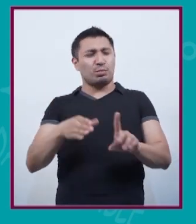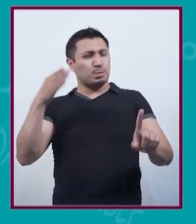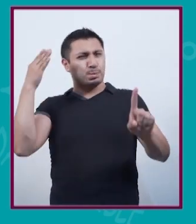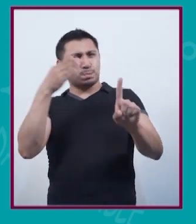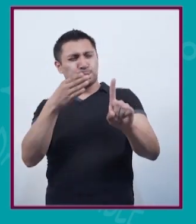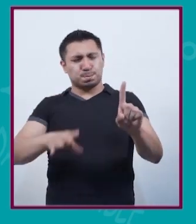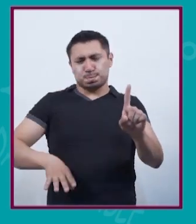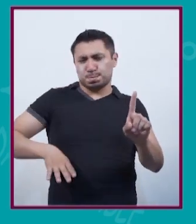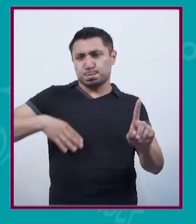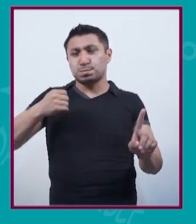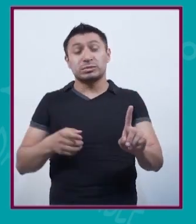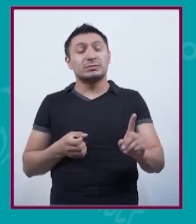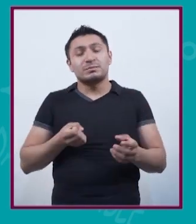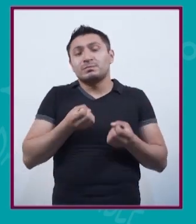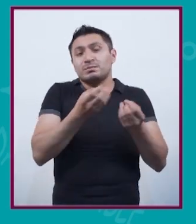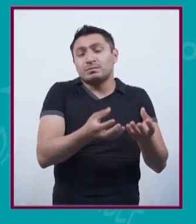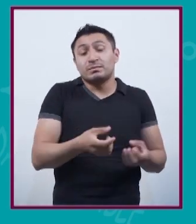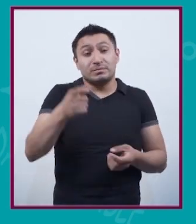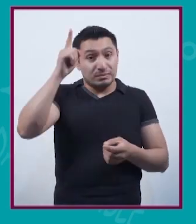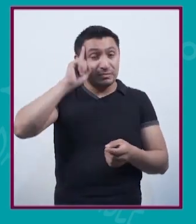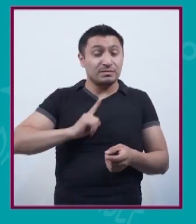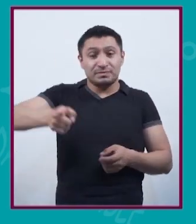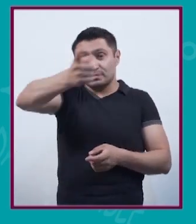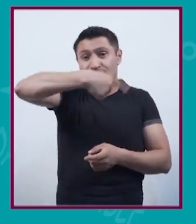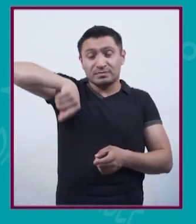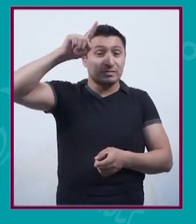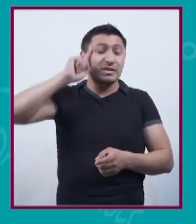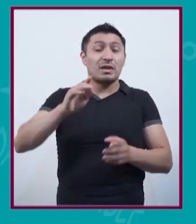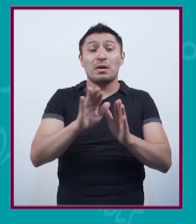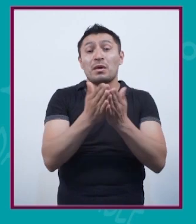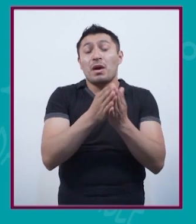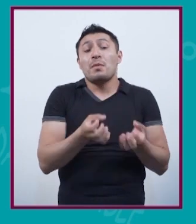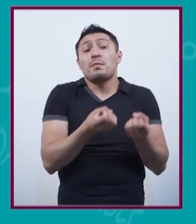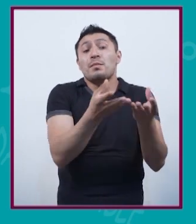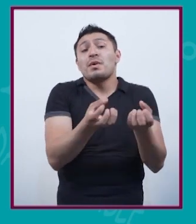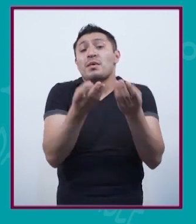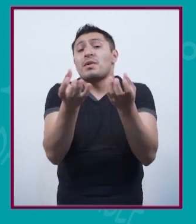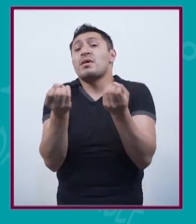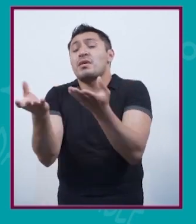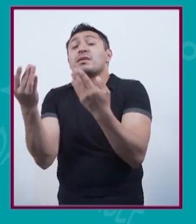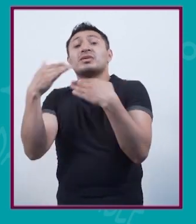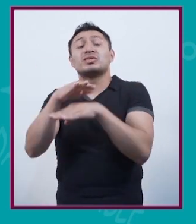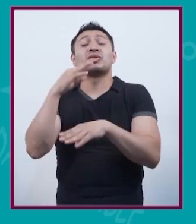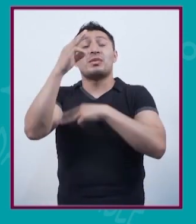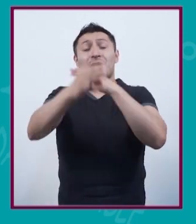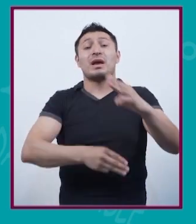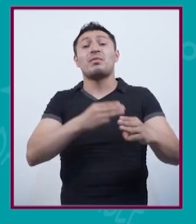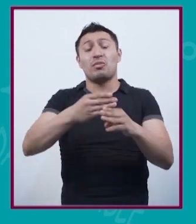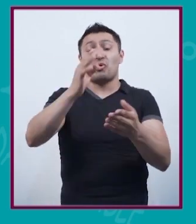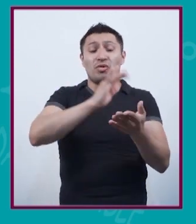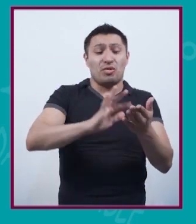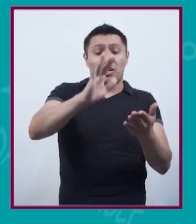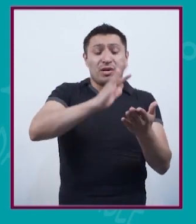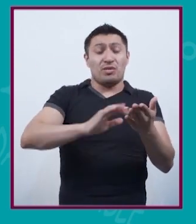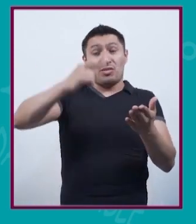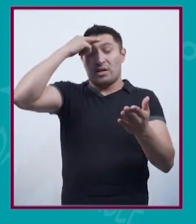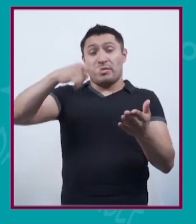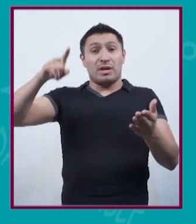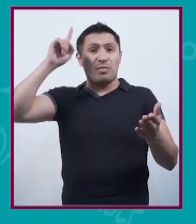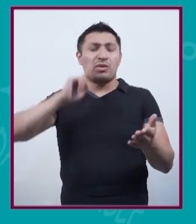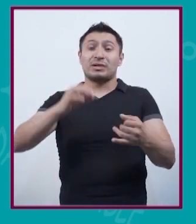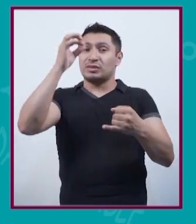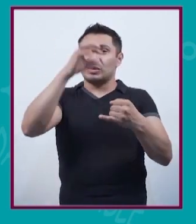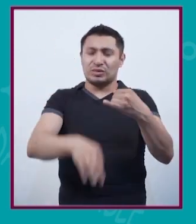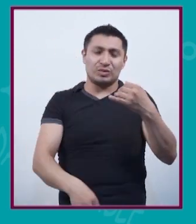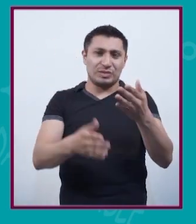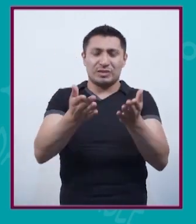lo tanto, aprender y disfrutar de la literatura. Por esta razón, Gabriela Mistral centró sus esfuerzos en darle a las mujeres